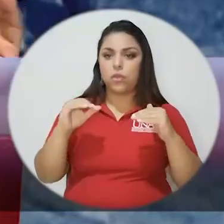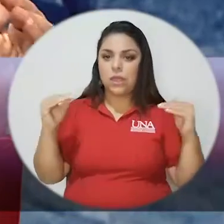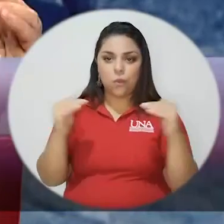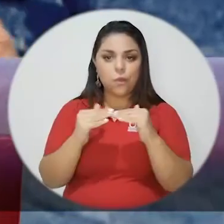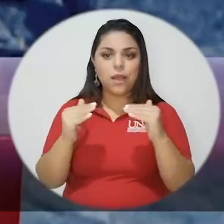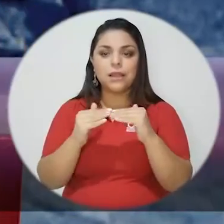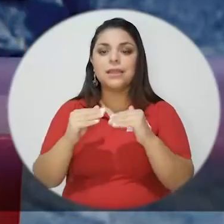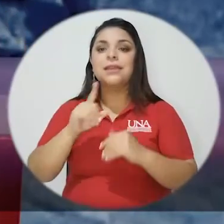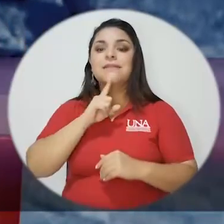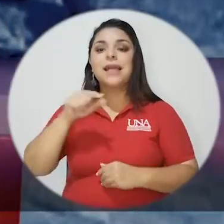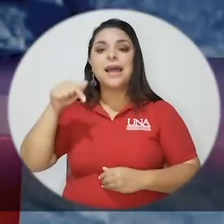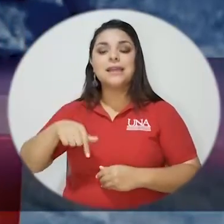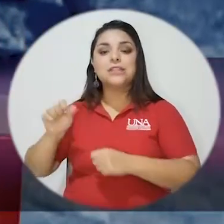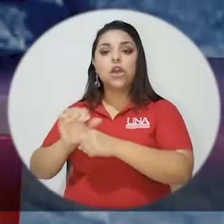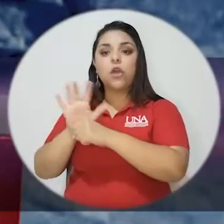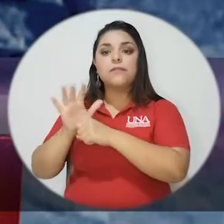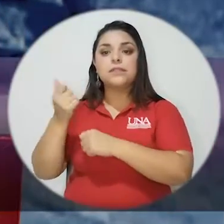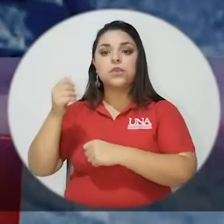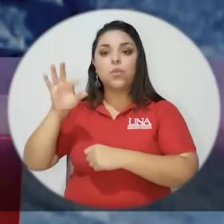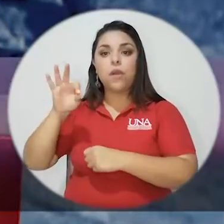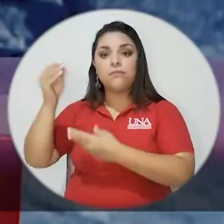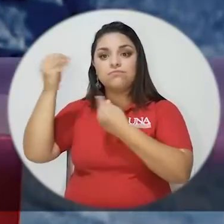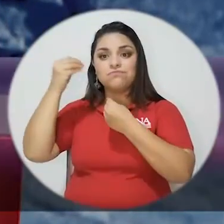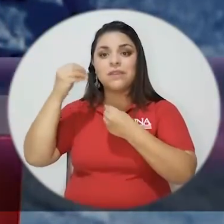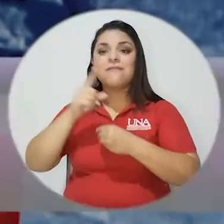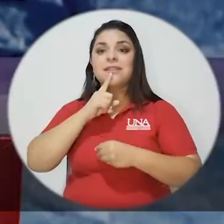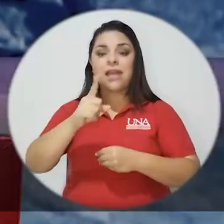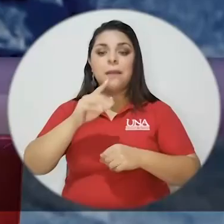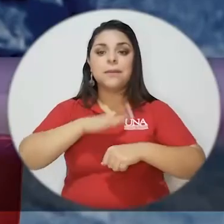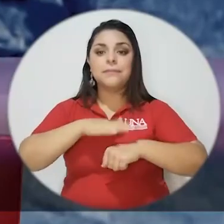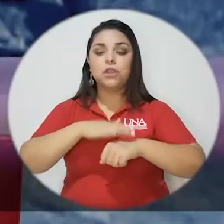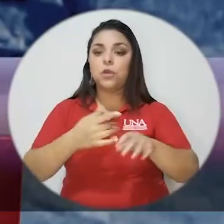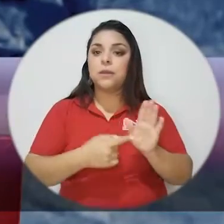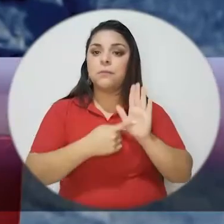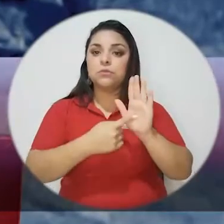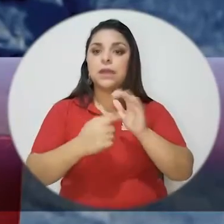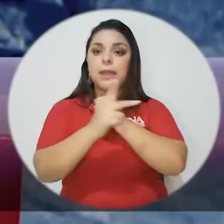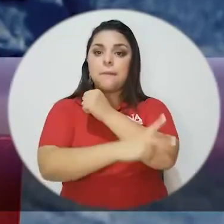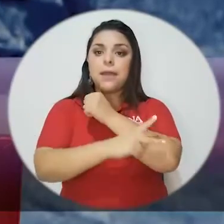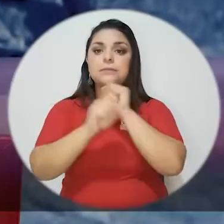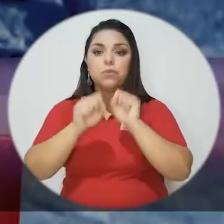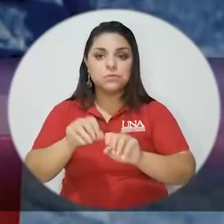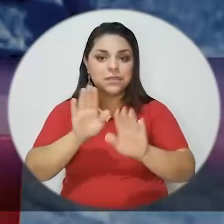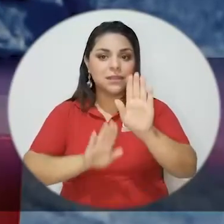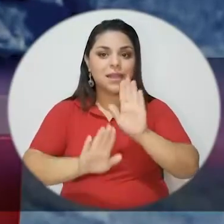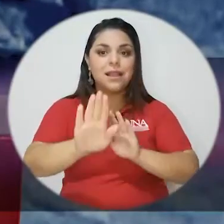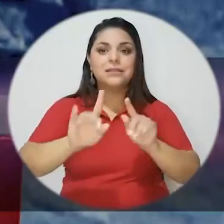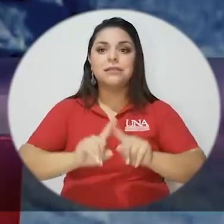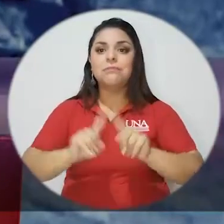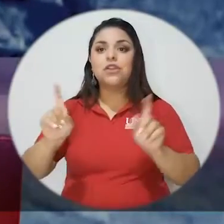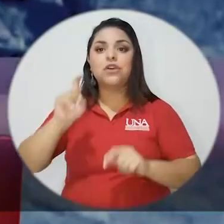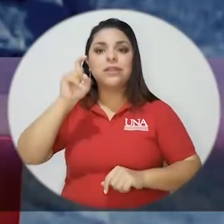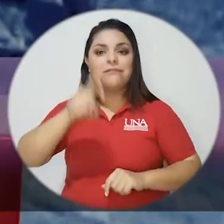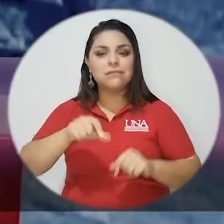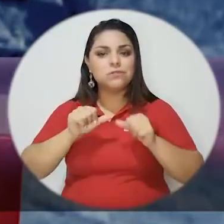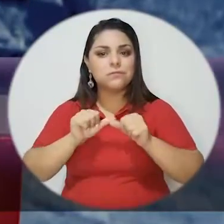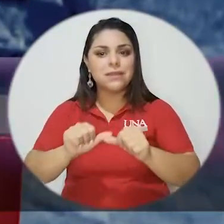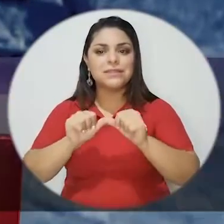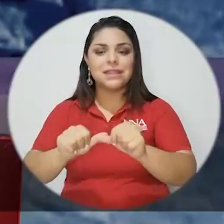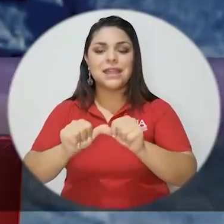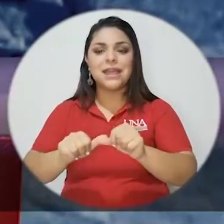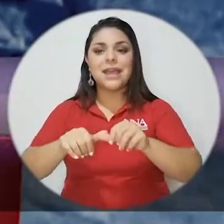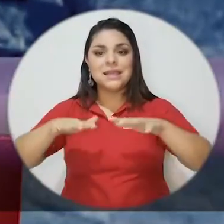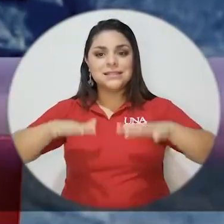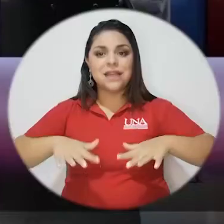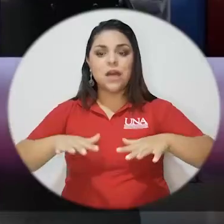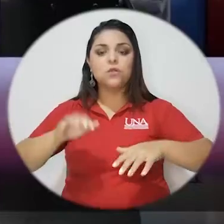en definitiva esta prueba que nos ha dado la COVID-19 nos ha permitido demostrar que como país podemos salir adelante, pero que tenemos que